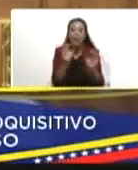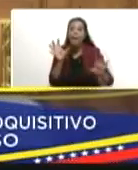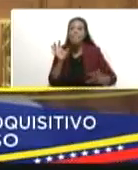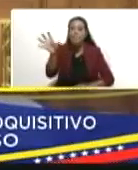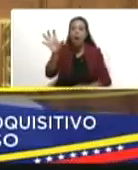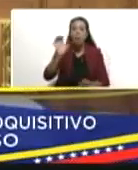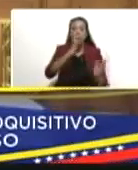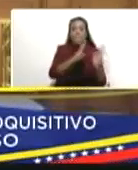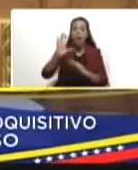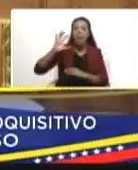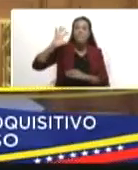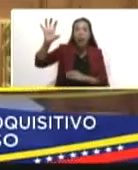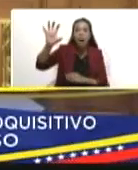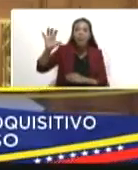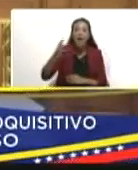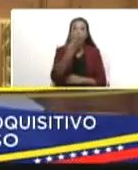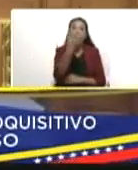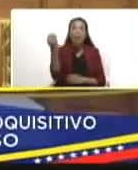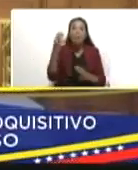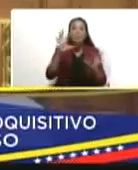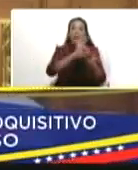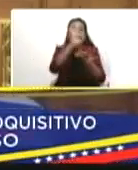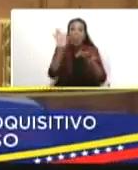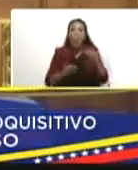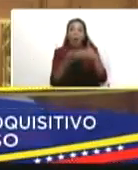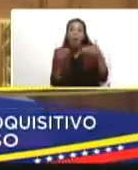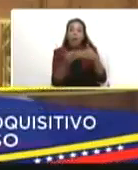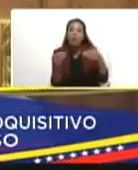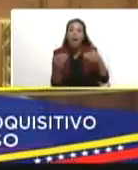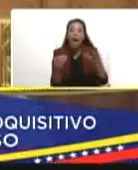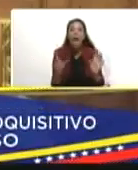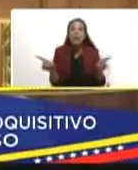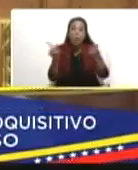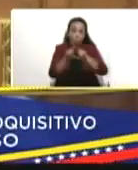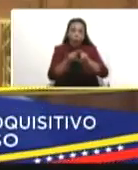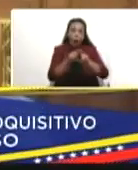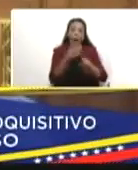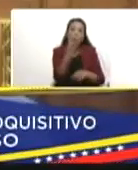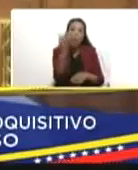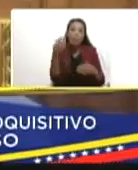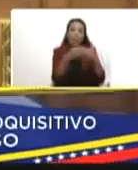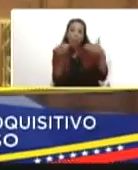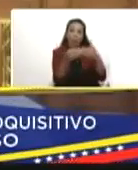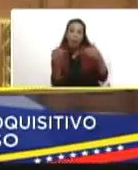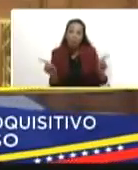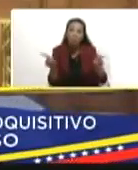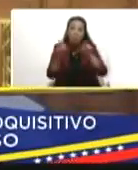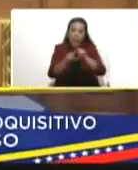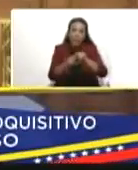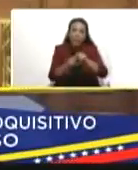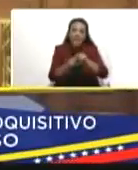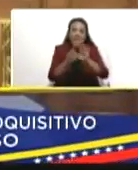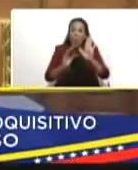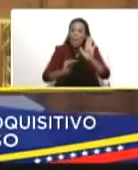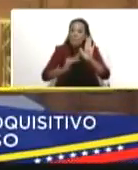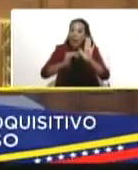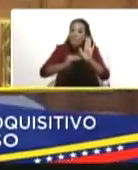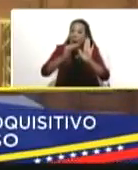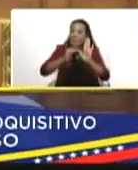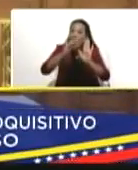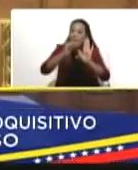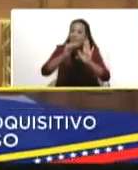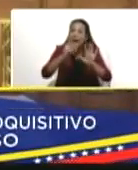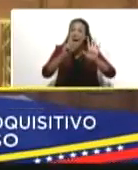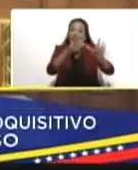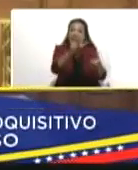indexado de 0 indexado el equivalente a 0 y subí el